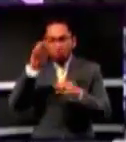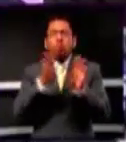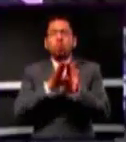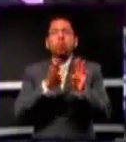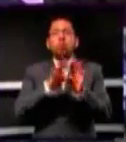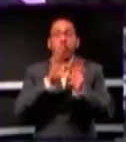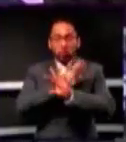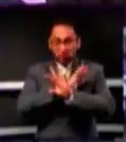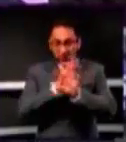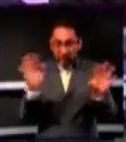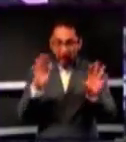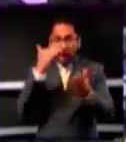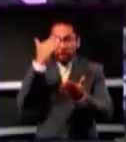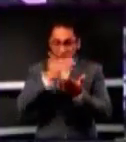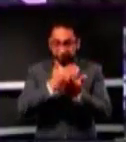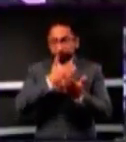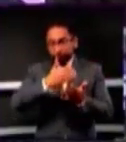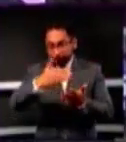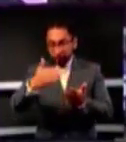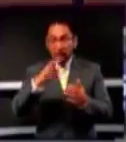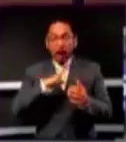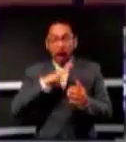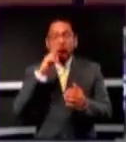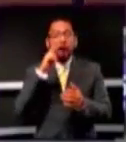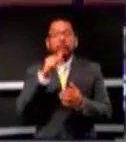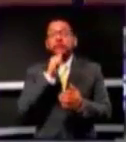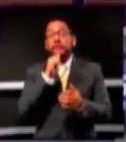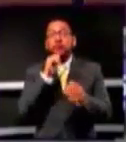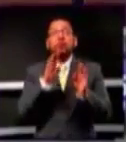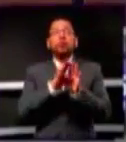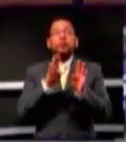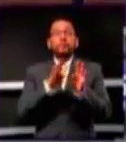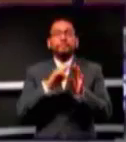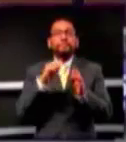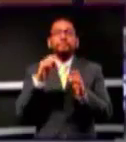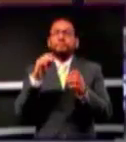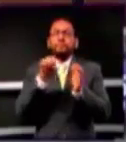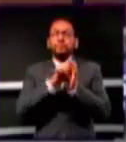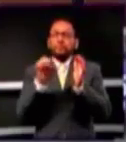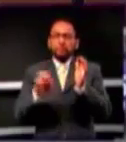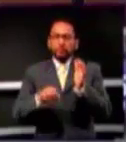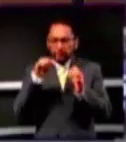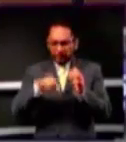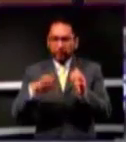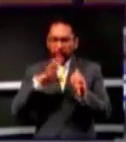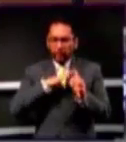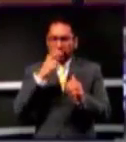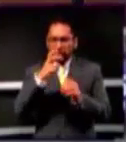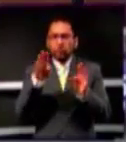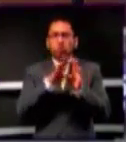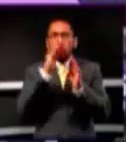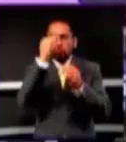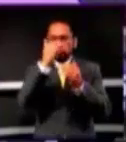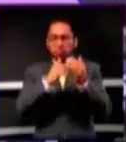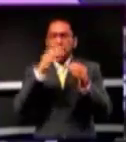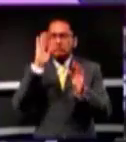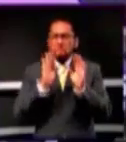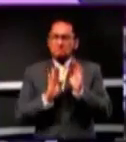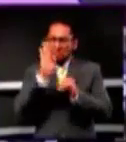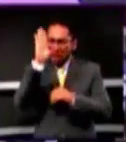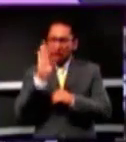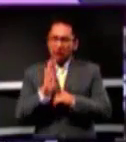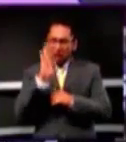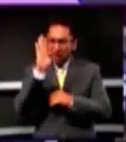partir de ahí vemos si hay algún pendiente. Por ejemplo, en estos casos en particular se clasificaría como un fraude por